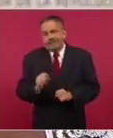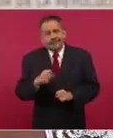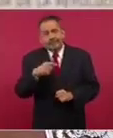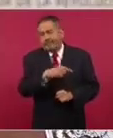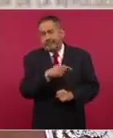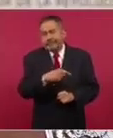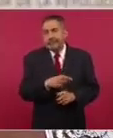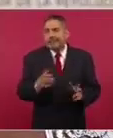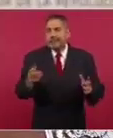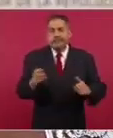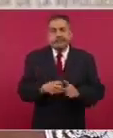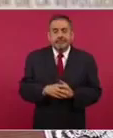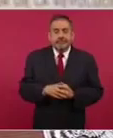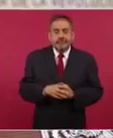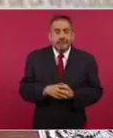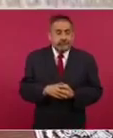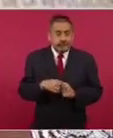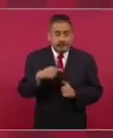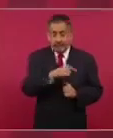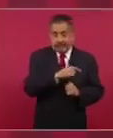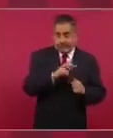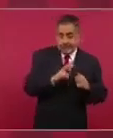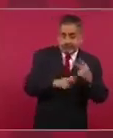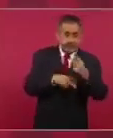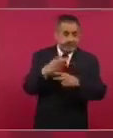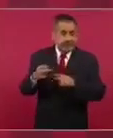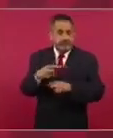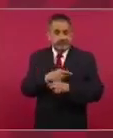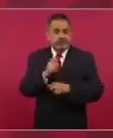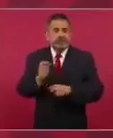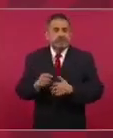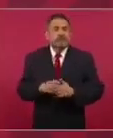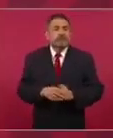de que van a acudir